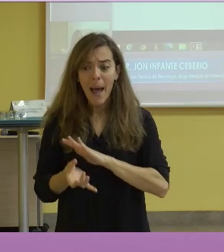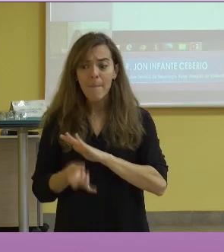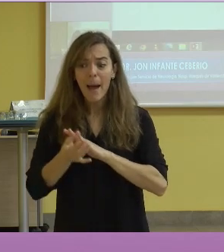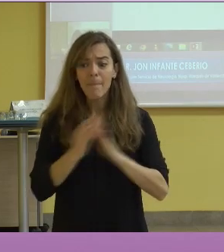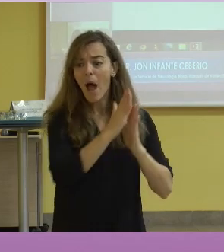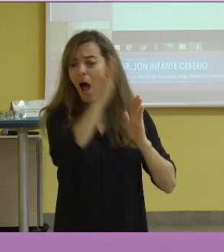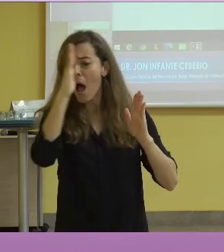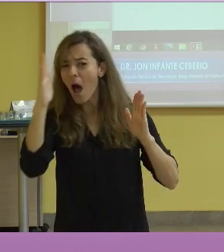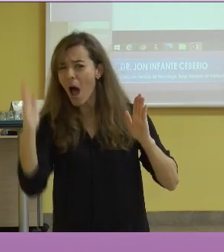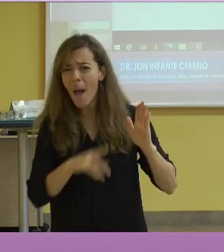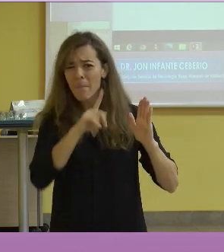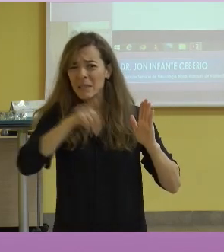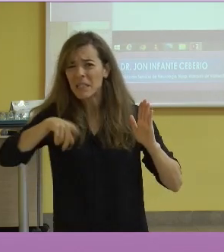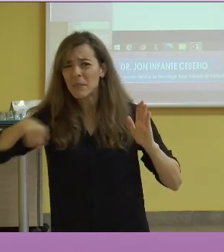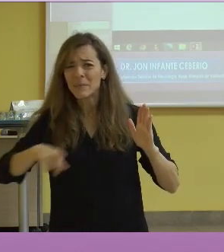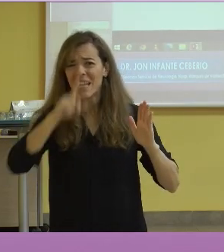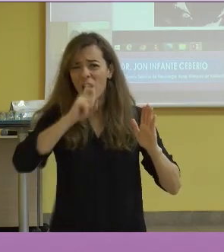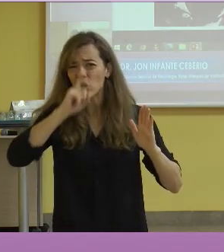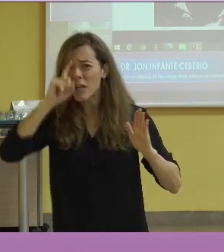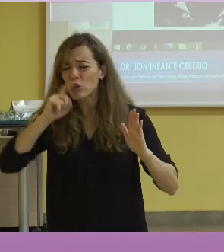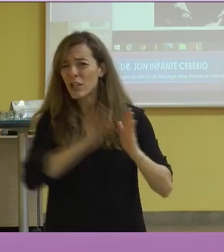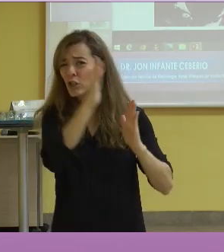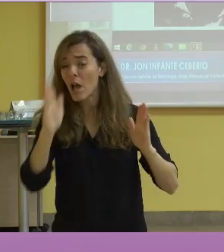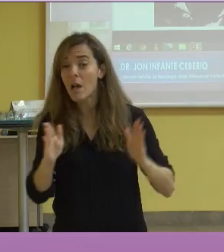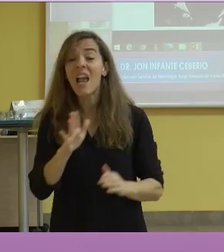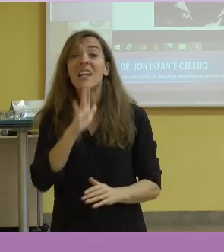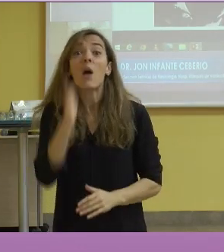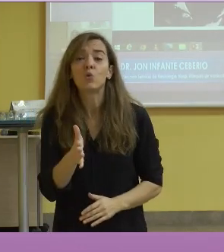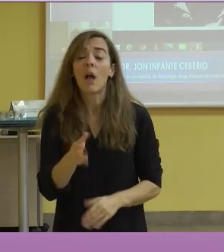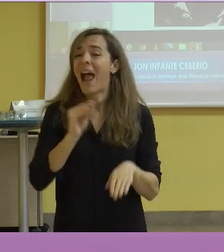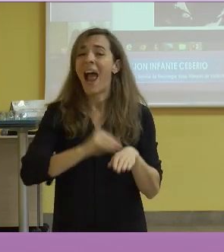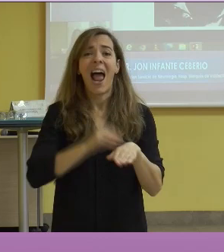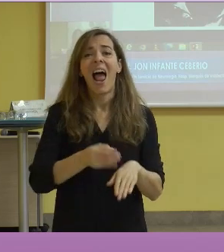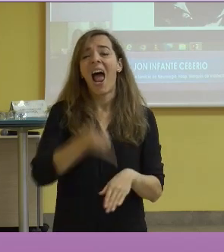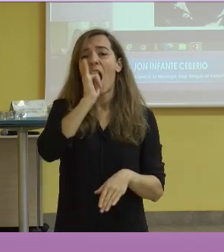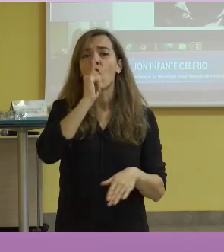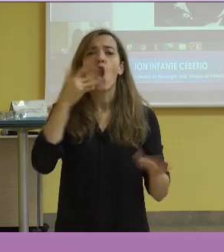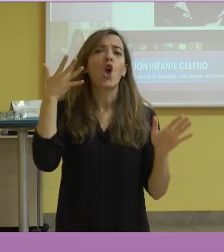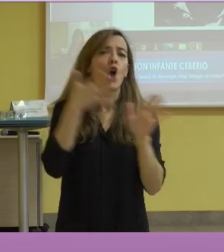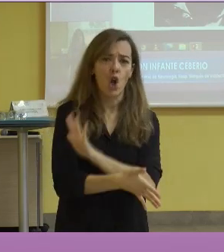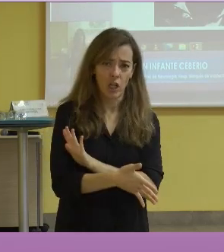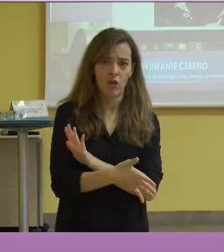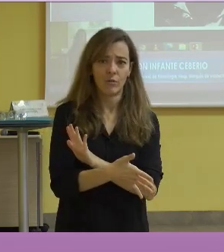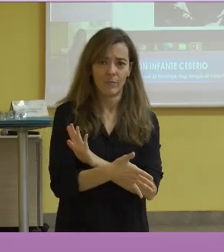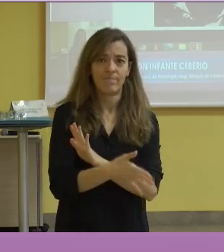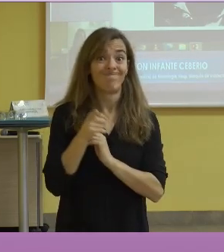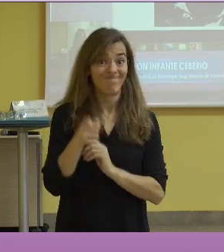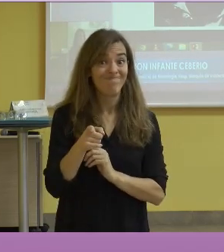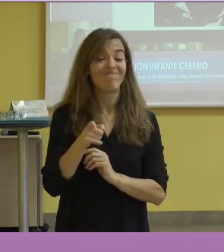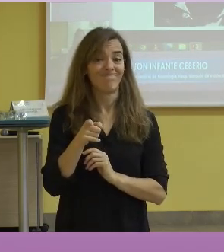o incluso años, ¿vale? Una causa, pues el alcohol, el alcoholismo crónico. El alcoholismo crónico